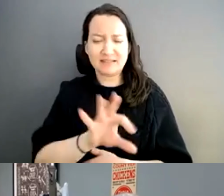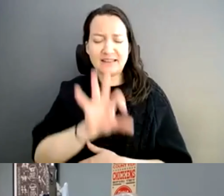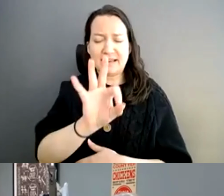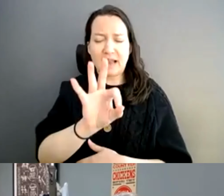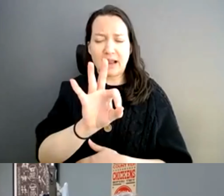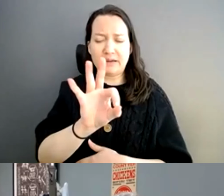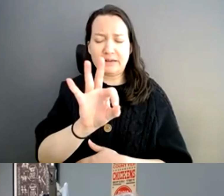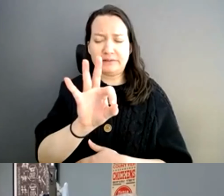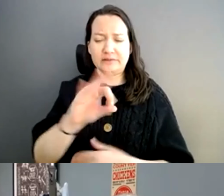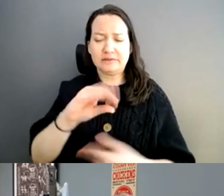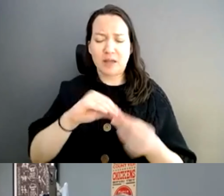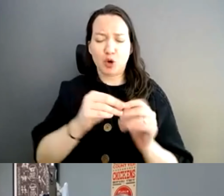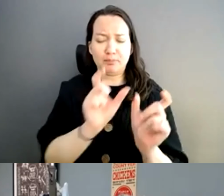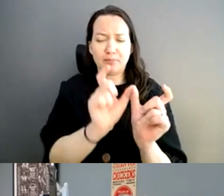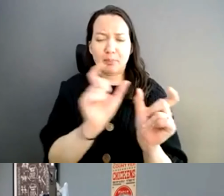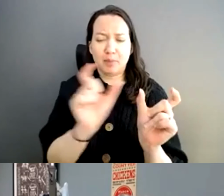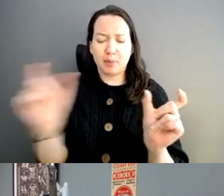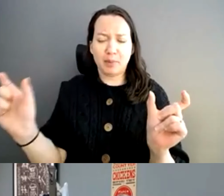Pero debería ser